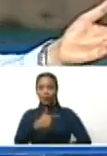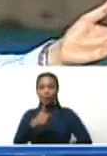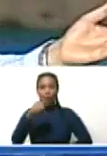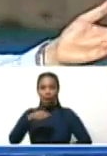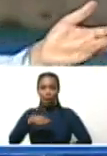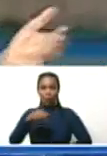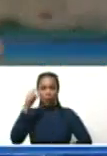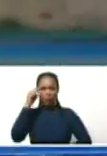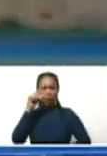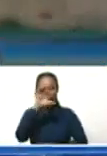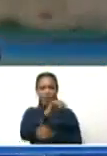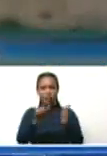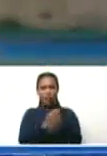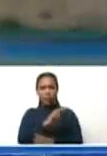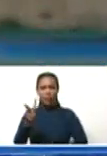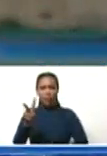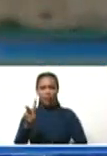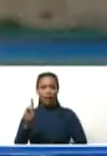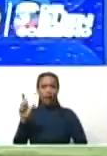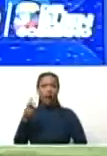la vicepresidenta Gabriela Jiménez,